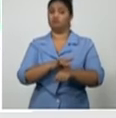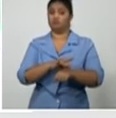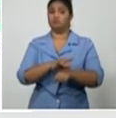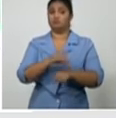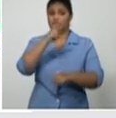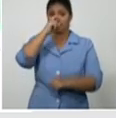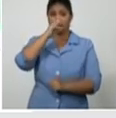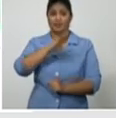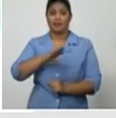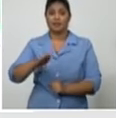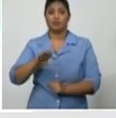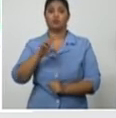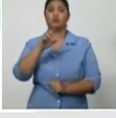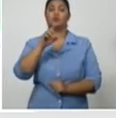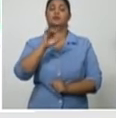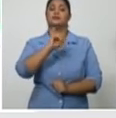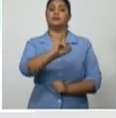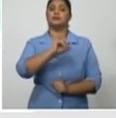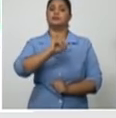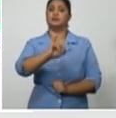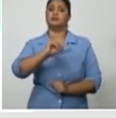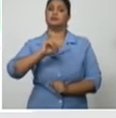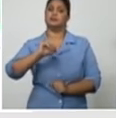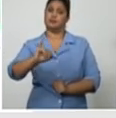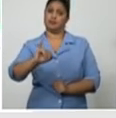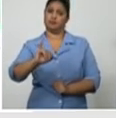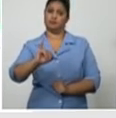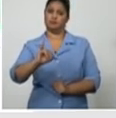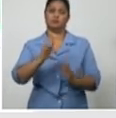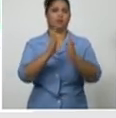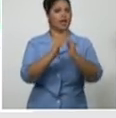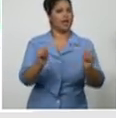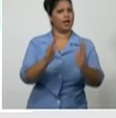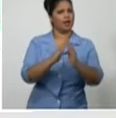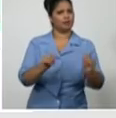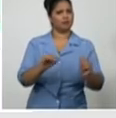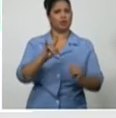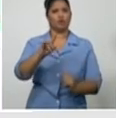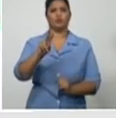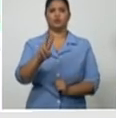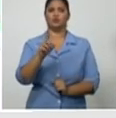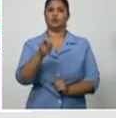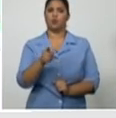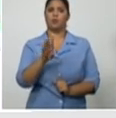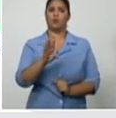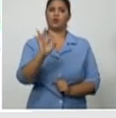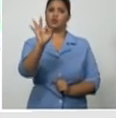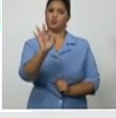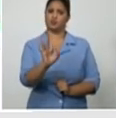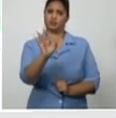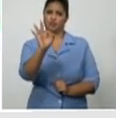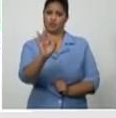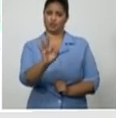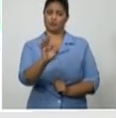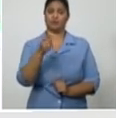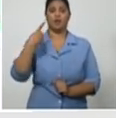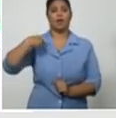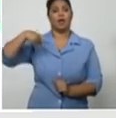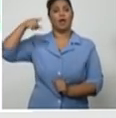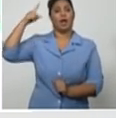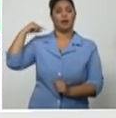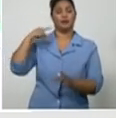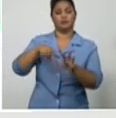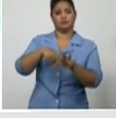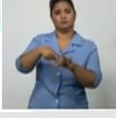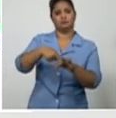666. Recuperados el 92,4%. Ayer no reportaron casos ni el municipio especial Isla de la